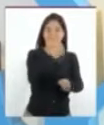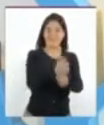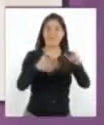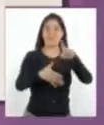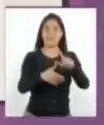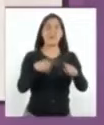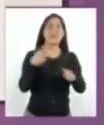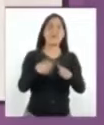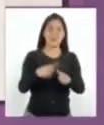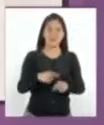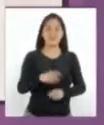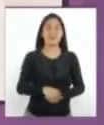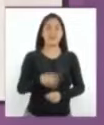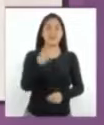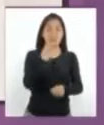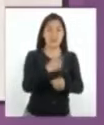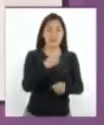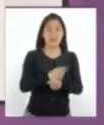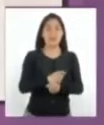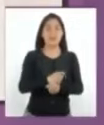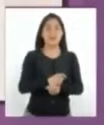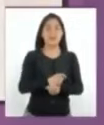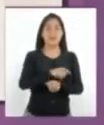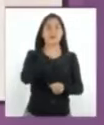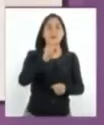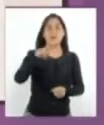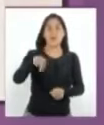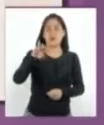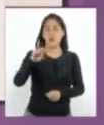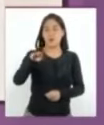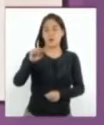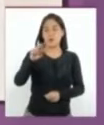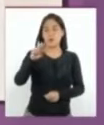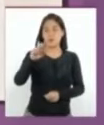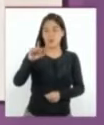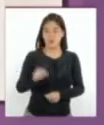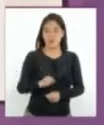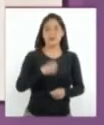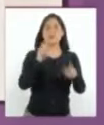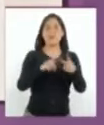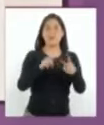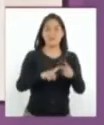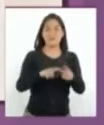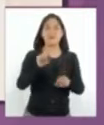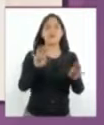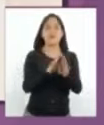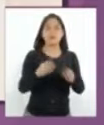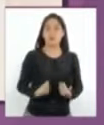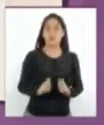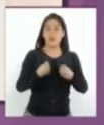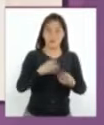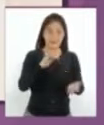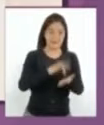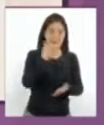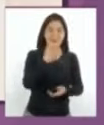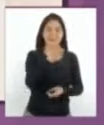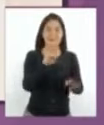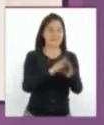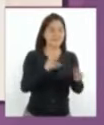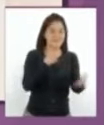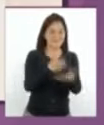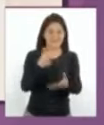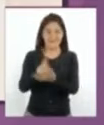eran: 1. Bandas nómadas. 2. Sobrevivían gracias a la caza